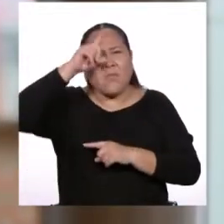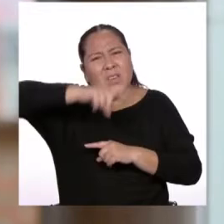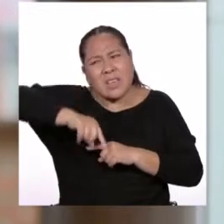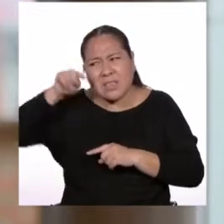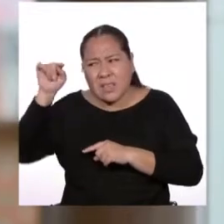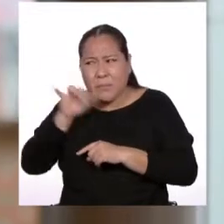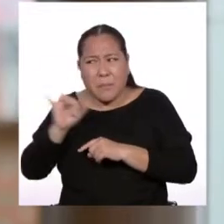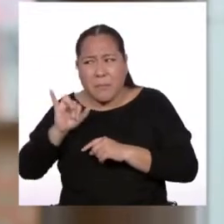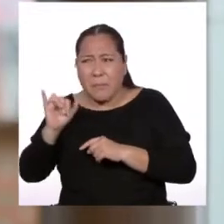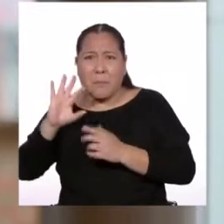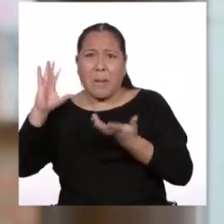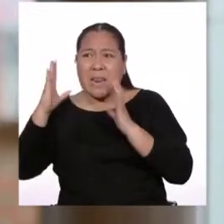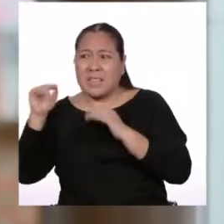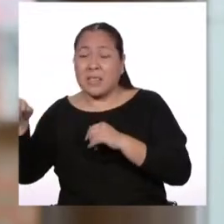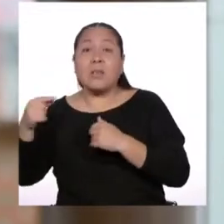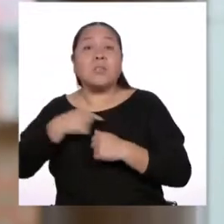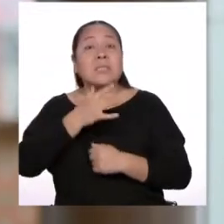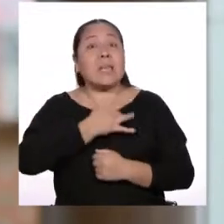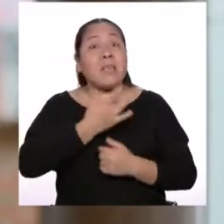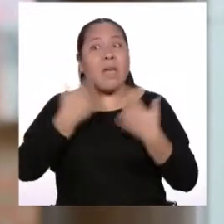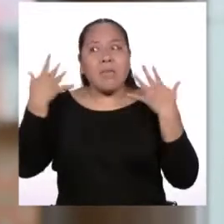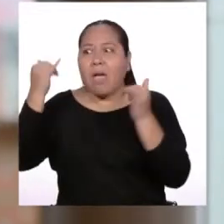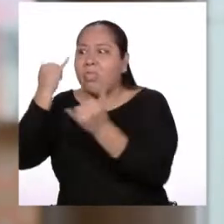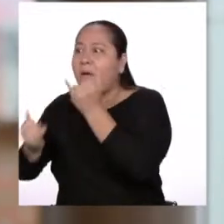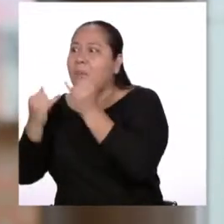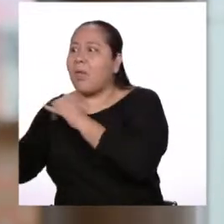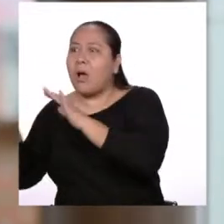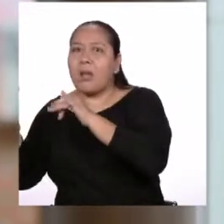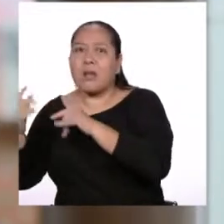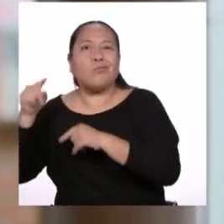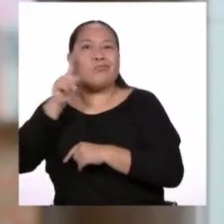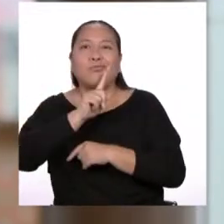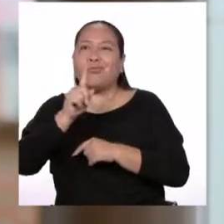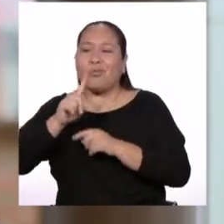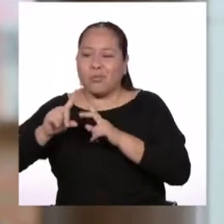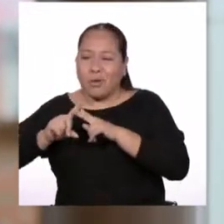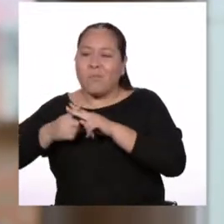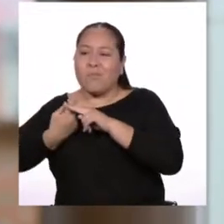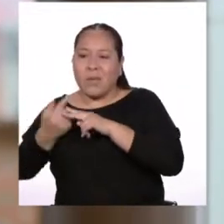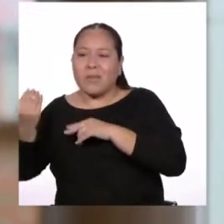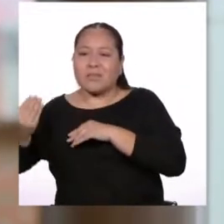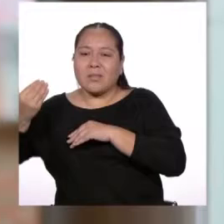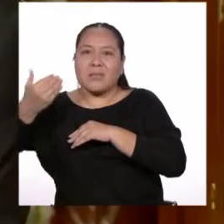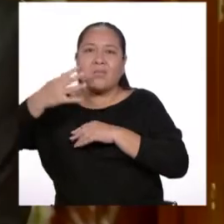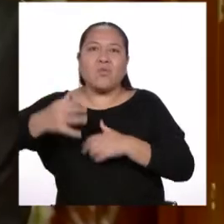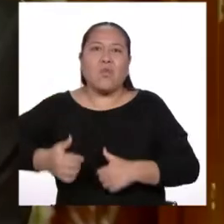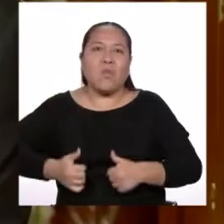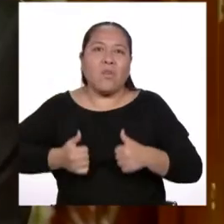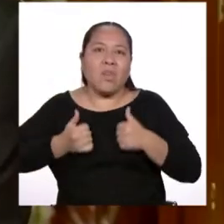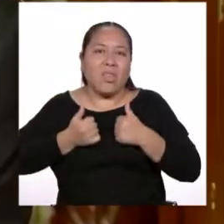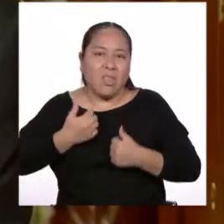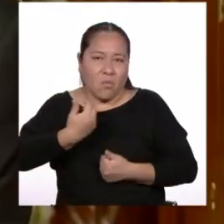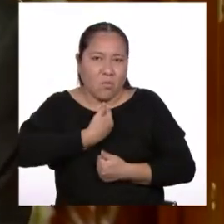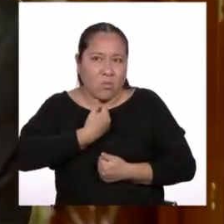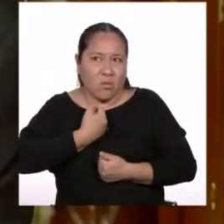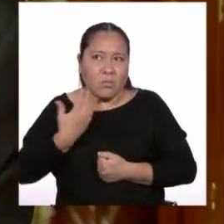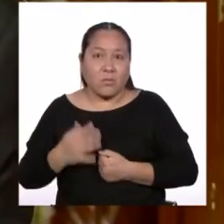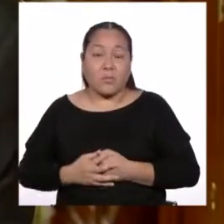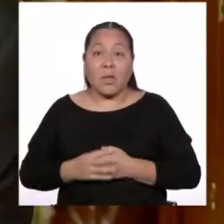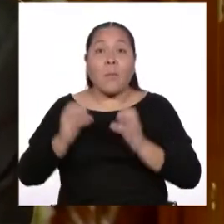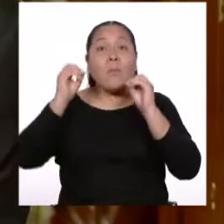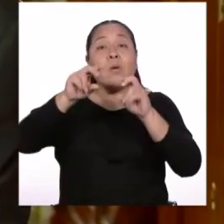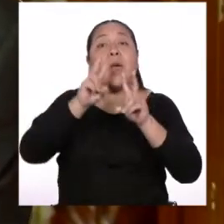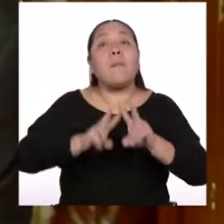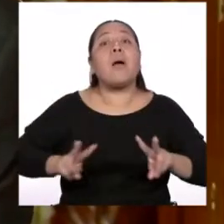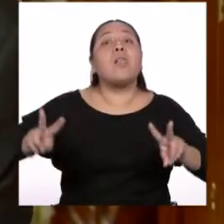que cuando crees que la guerra ha terminado, la aventura recién está empezando, ¿no? Tu aventura personal recién está comenzando, ¿no? Moviliza pues valores